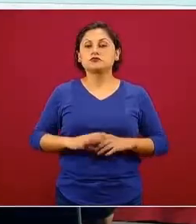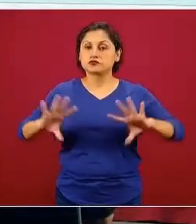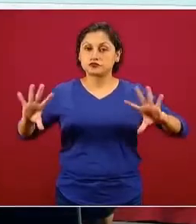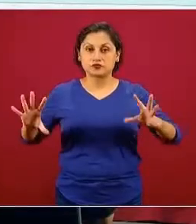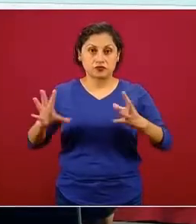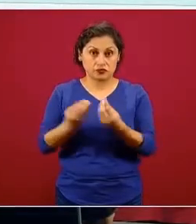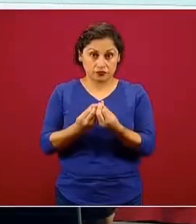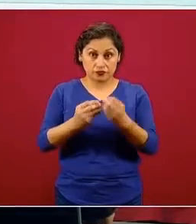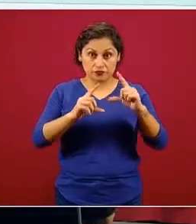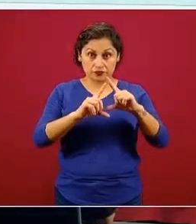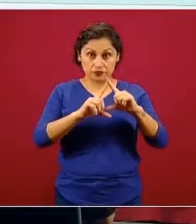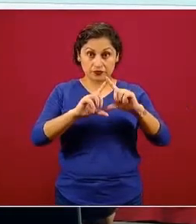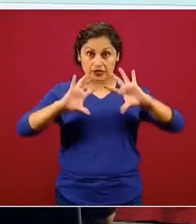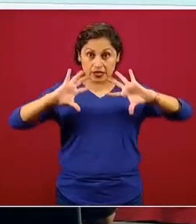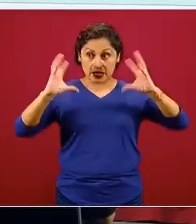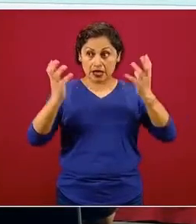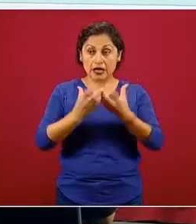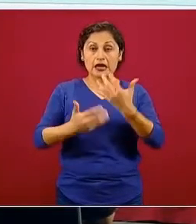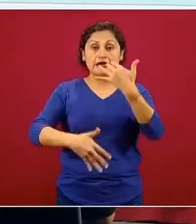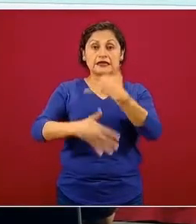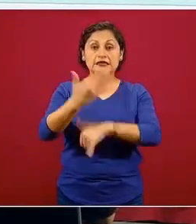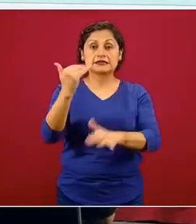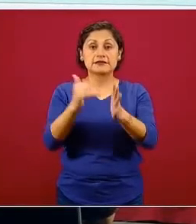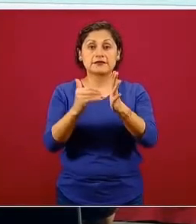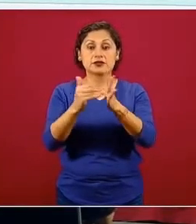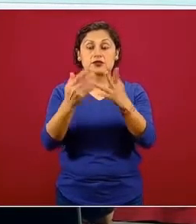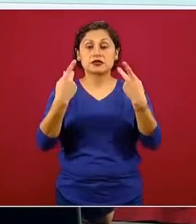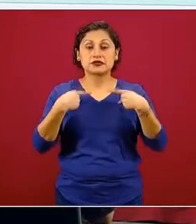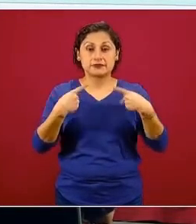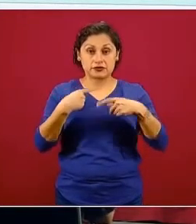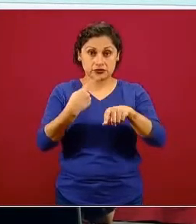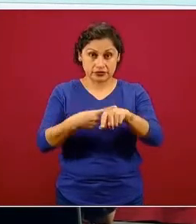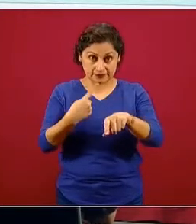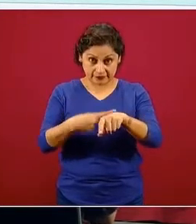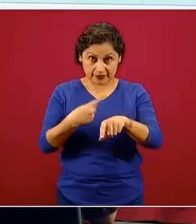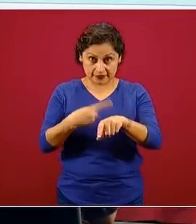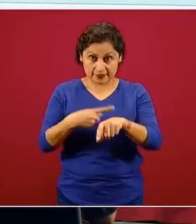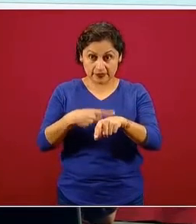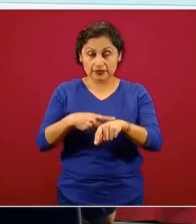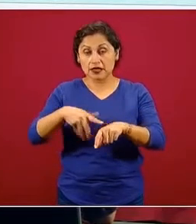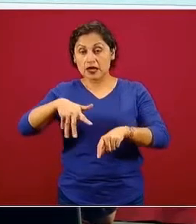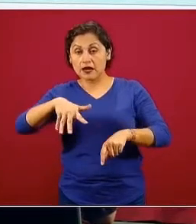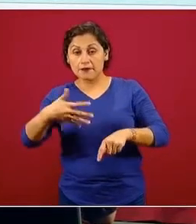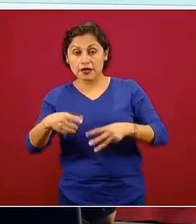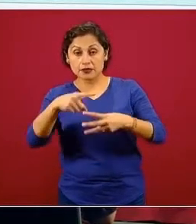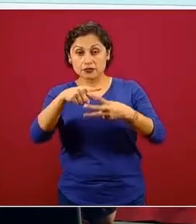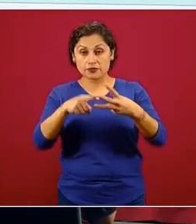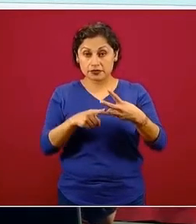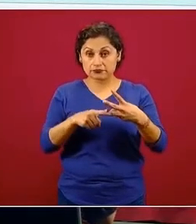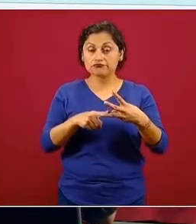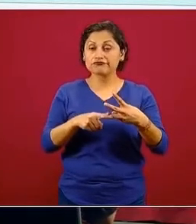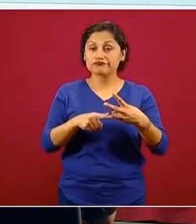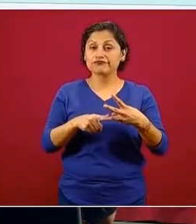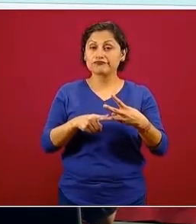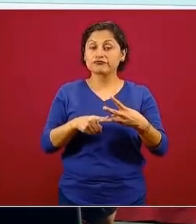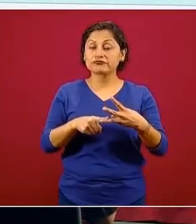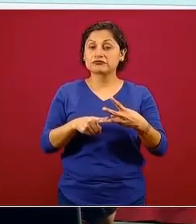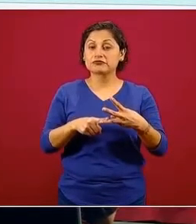que tenemos en el mundo, más de 3/4 partes ya no son personas con